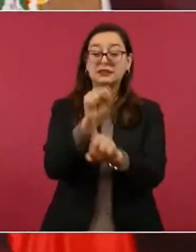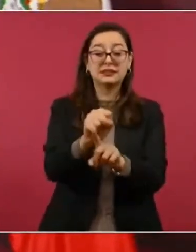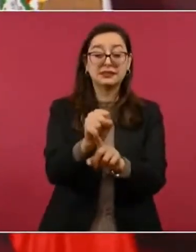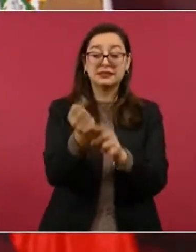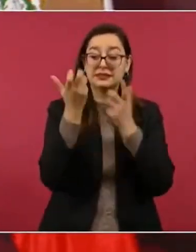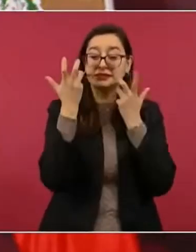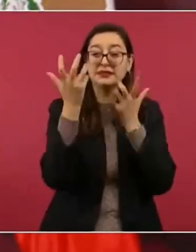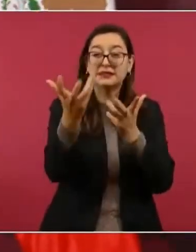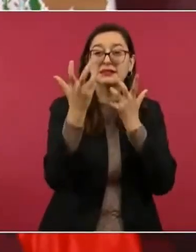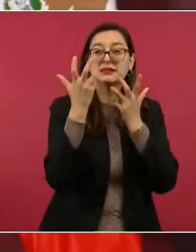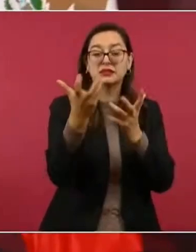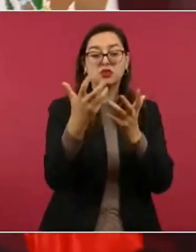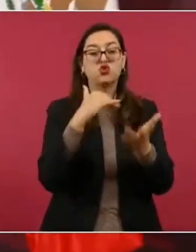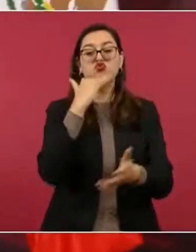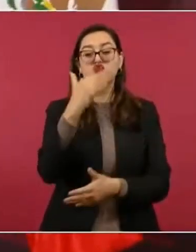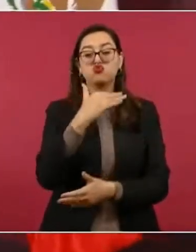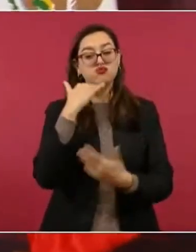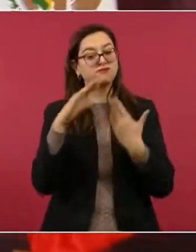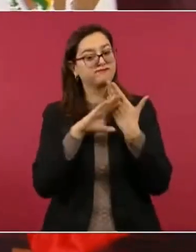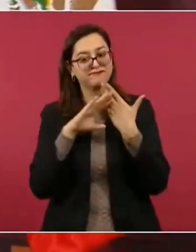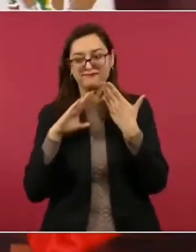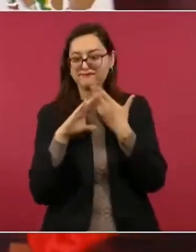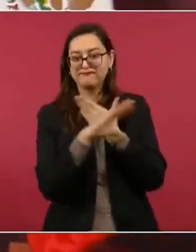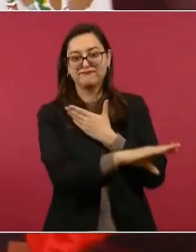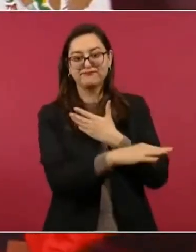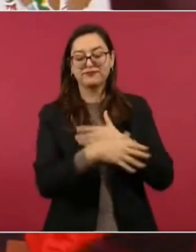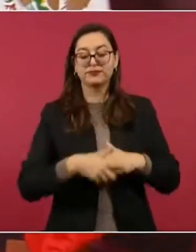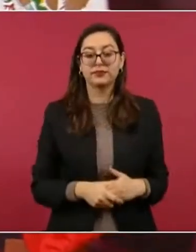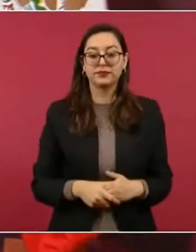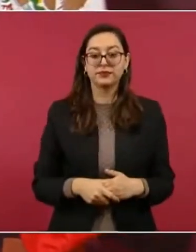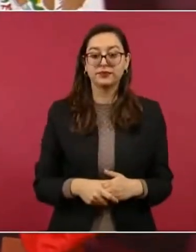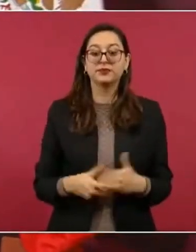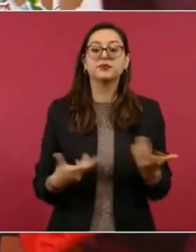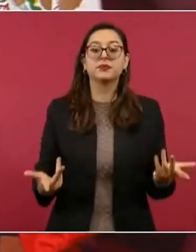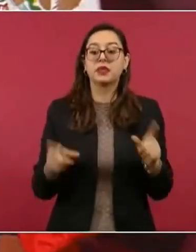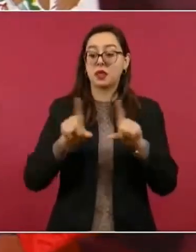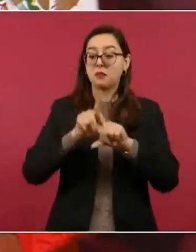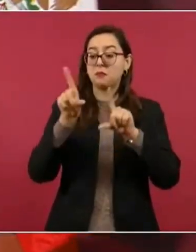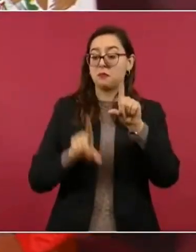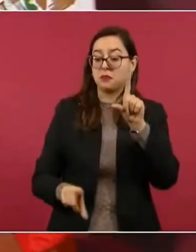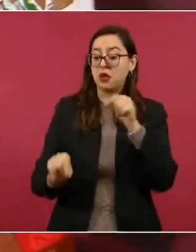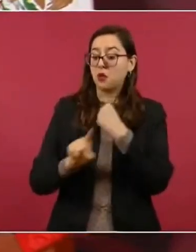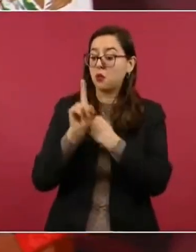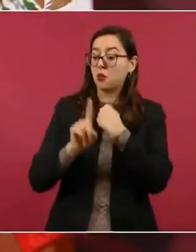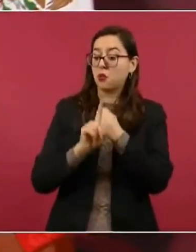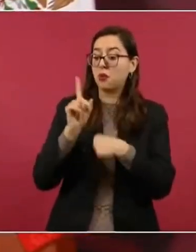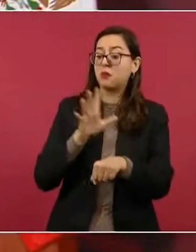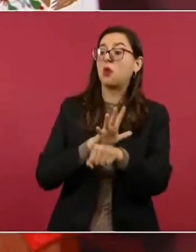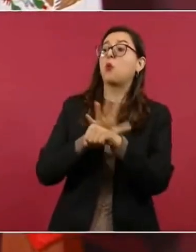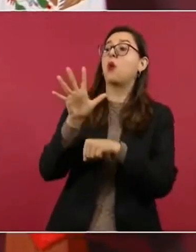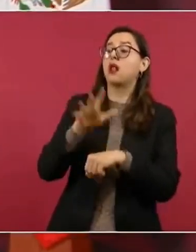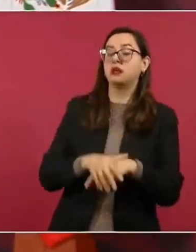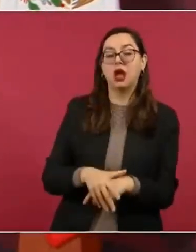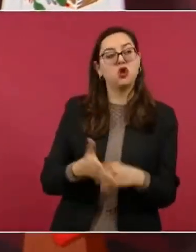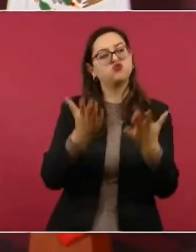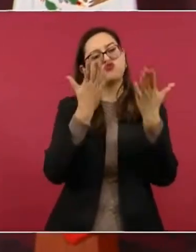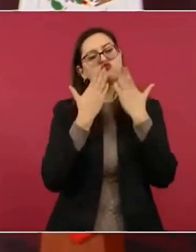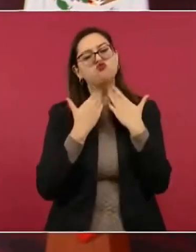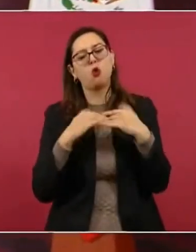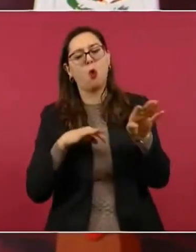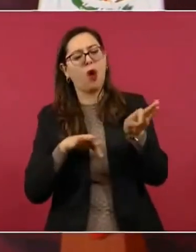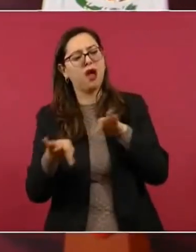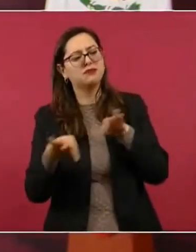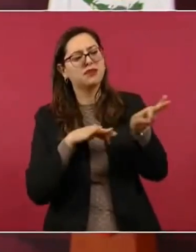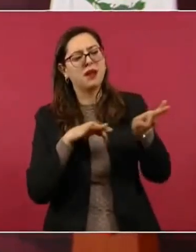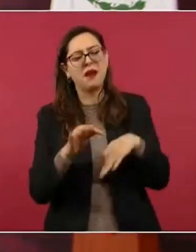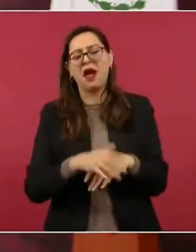Nos pueden decir, o antes pensábamos, ¿cuál es el principal problema de México? El desempleo, la